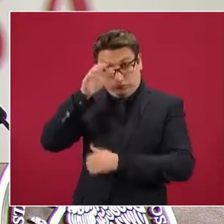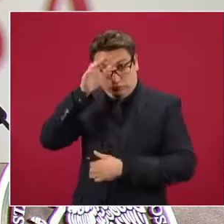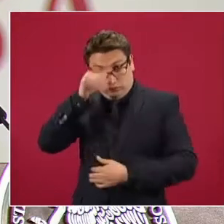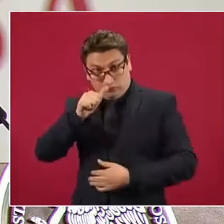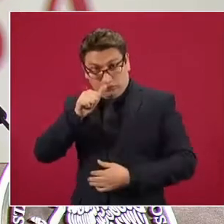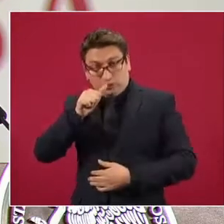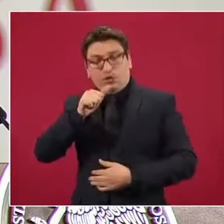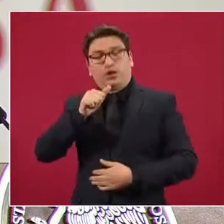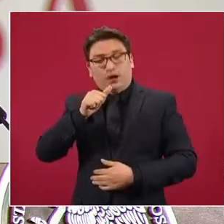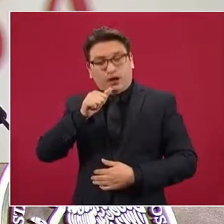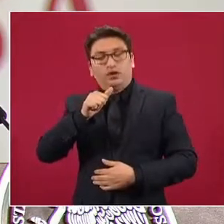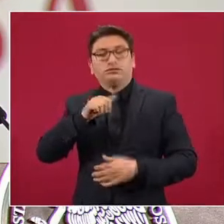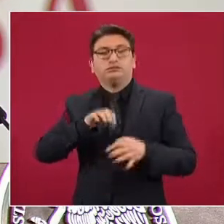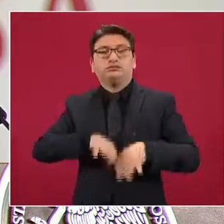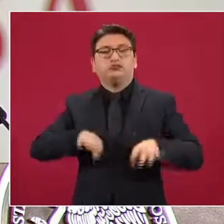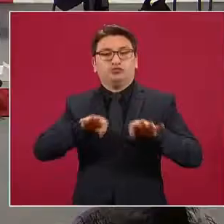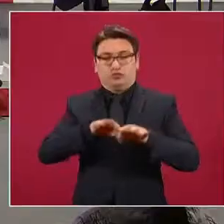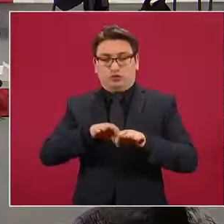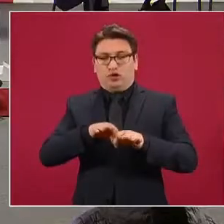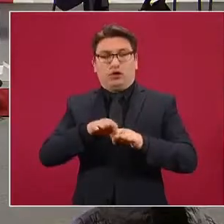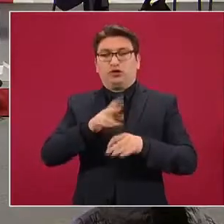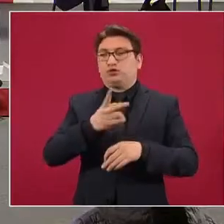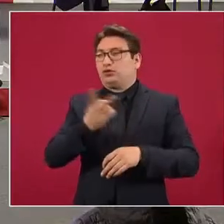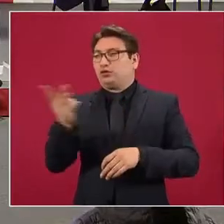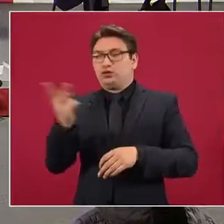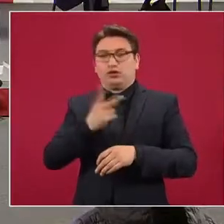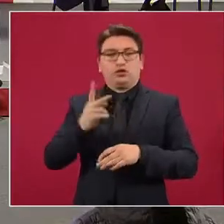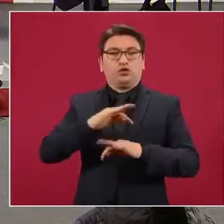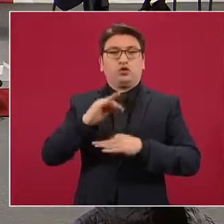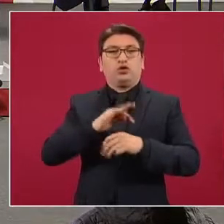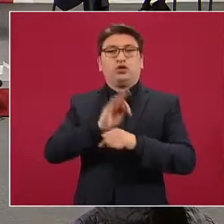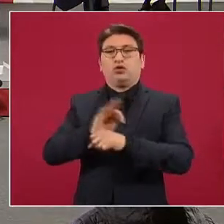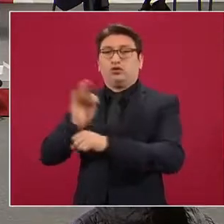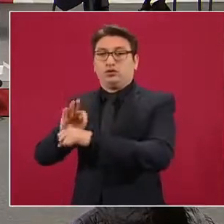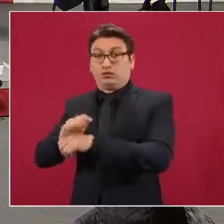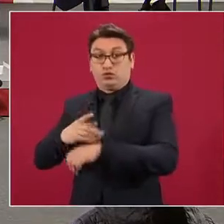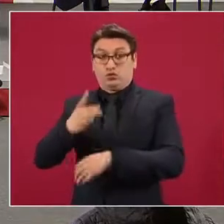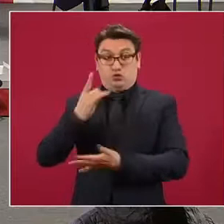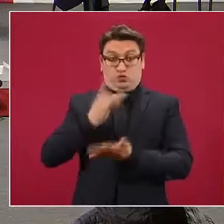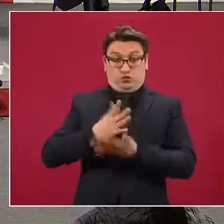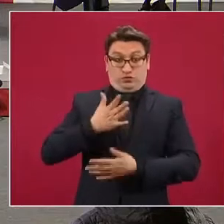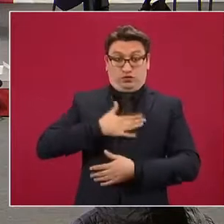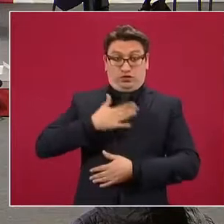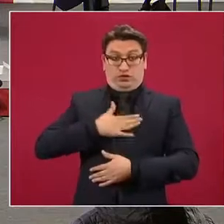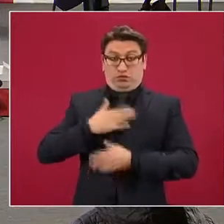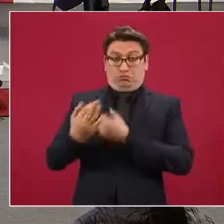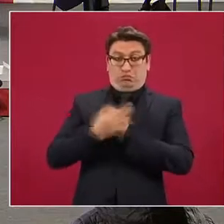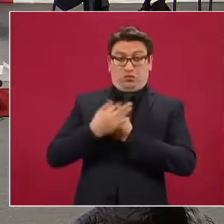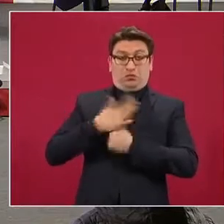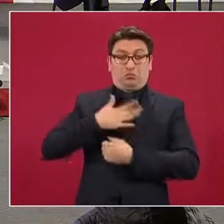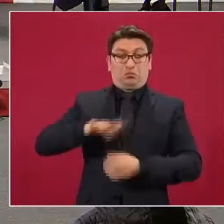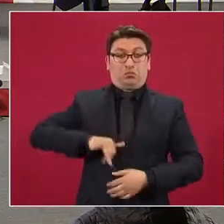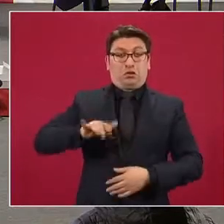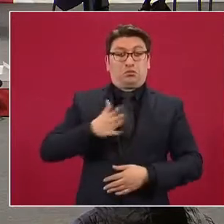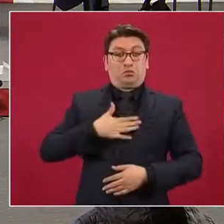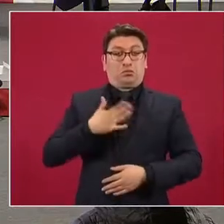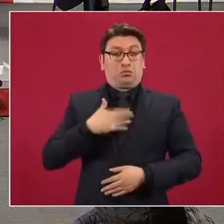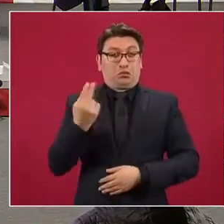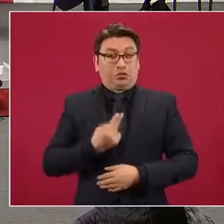resulte beneficioso para todas las partes y no solo para tus intereses o necesidades. Los